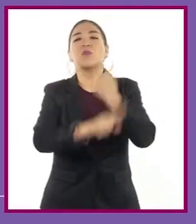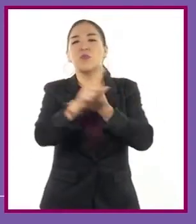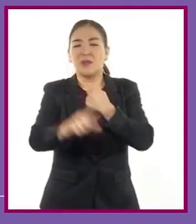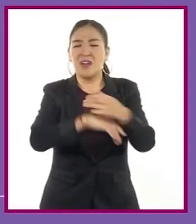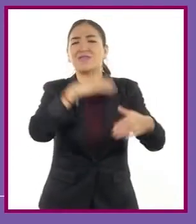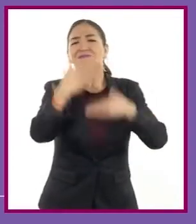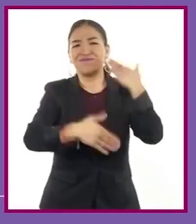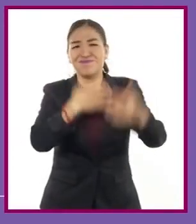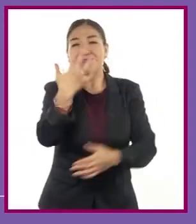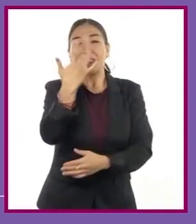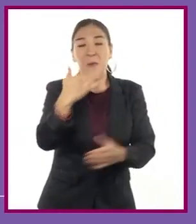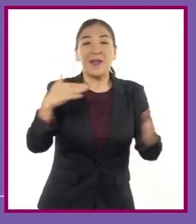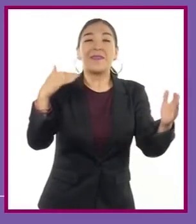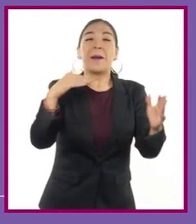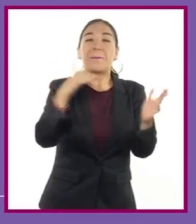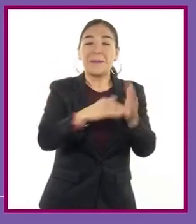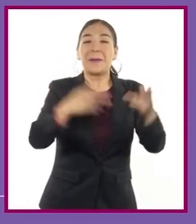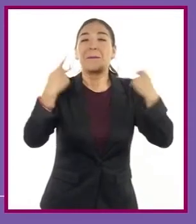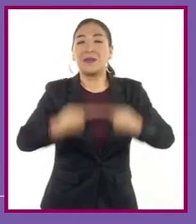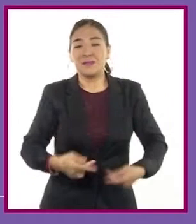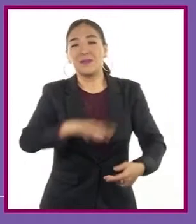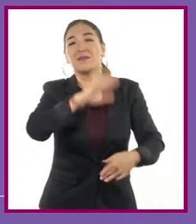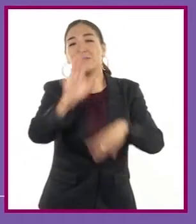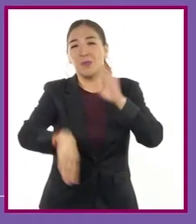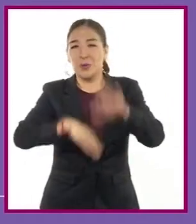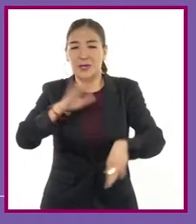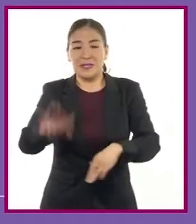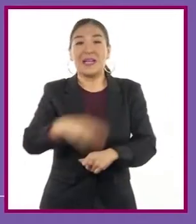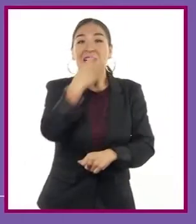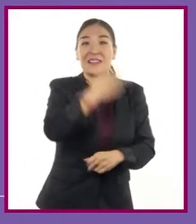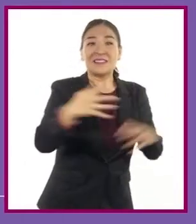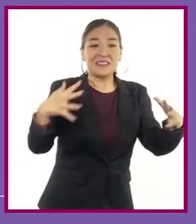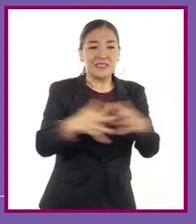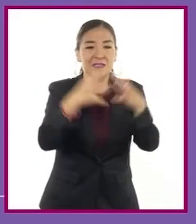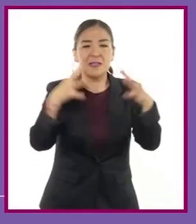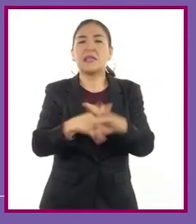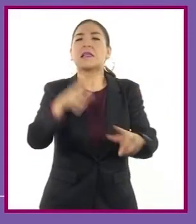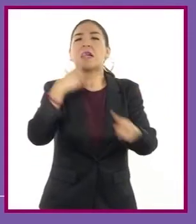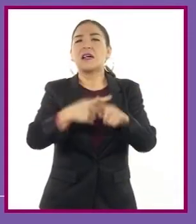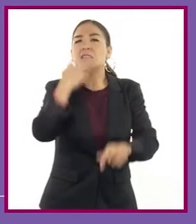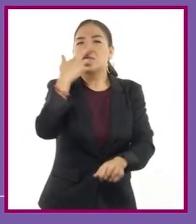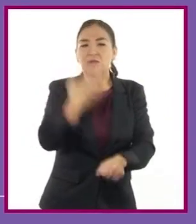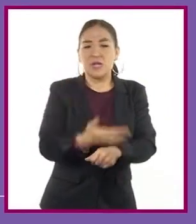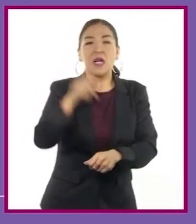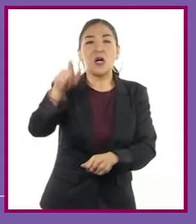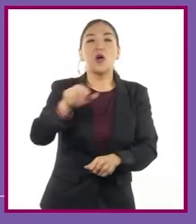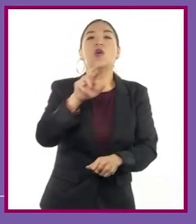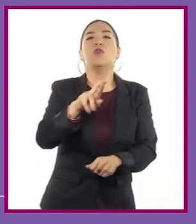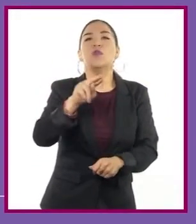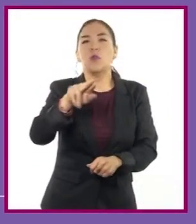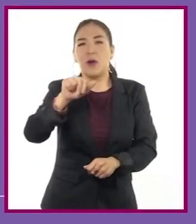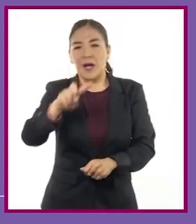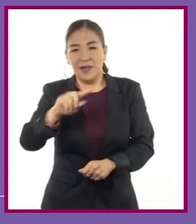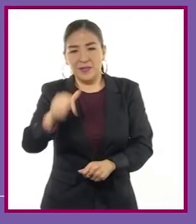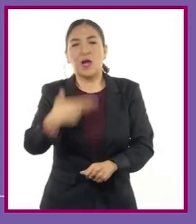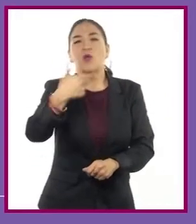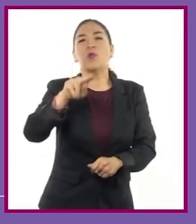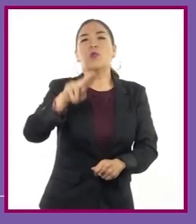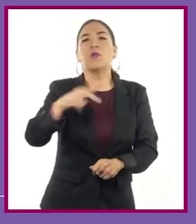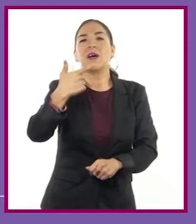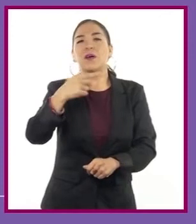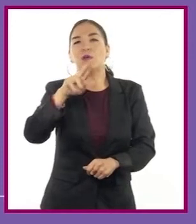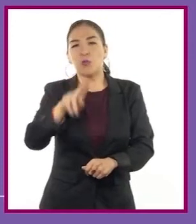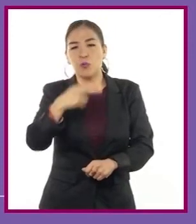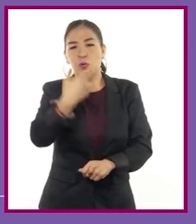más de 50,000 muertos. En esta guerra están involucradas naciones como Ruanda y Uganda, que